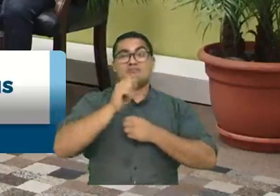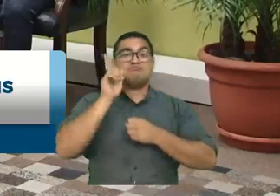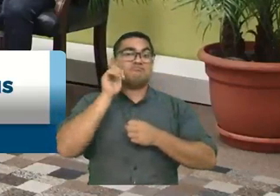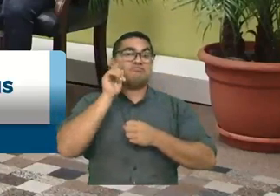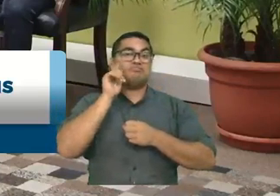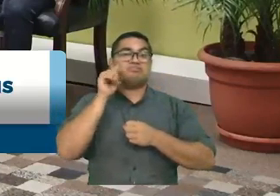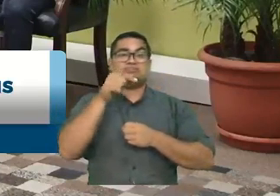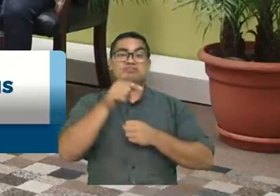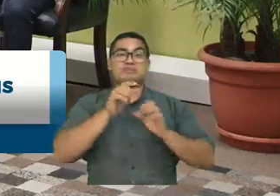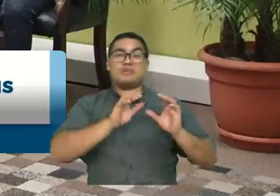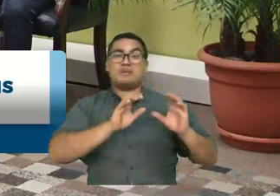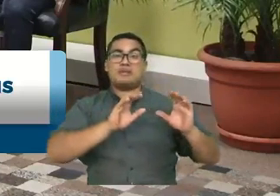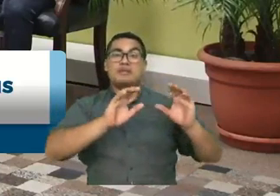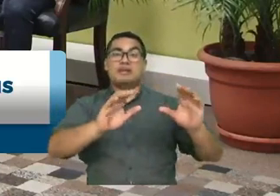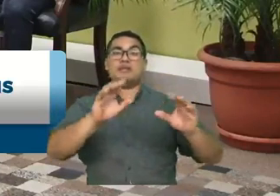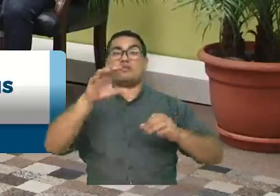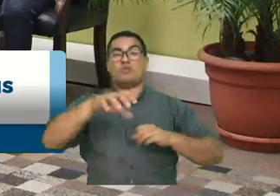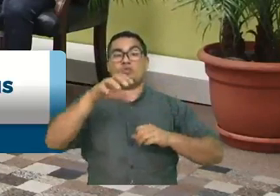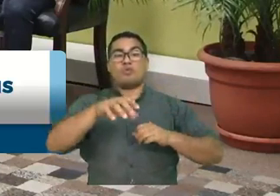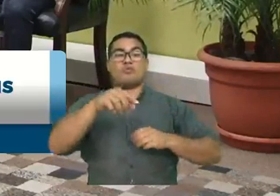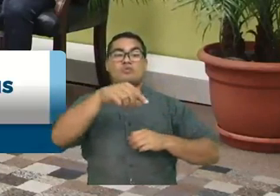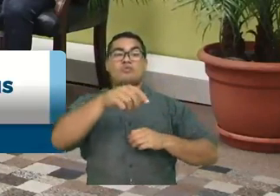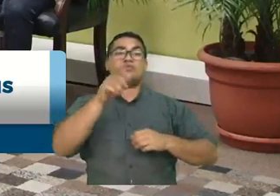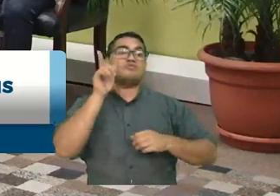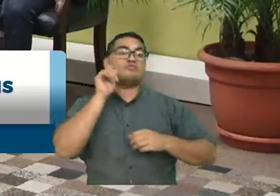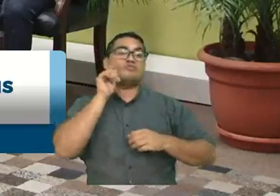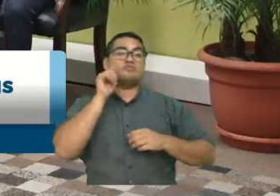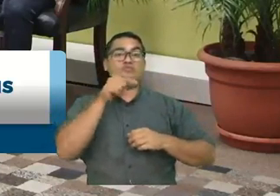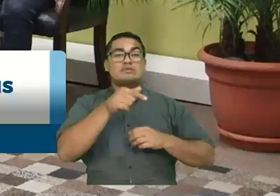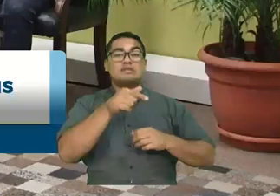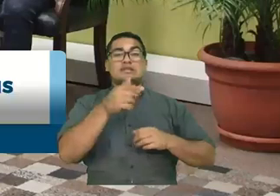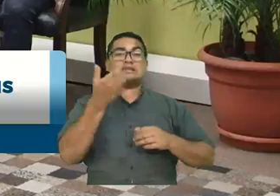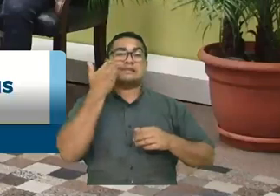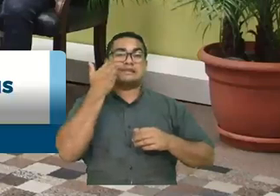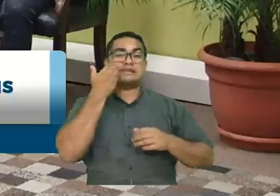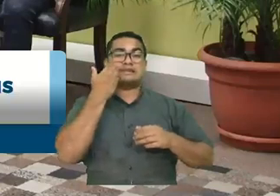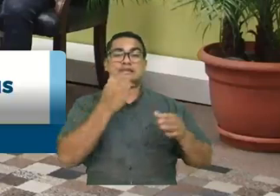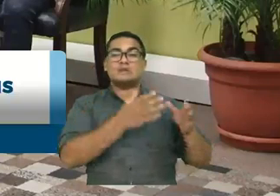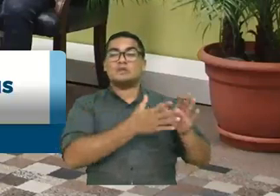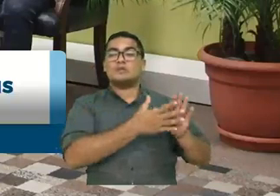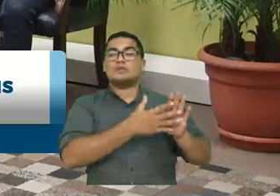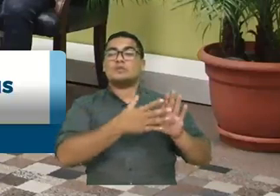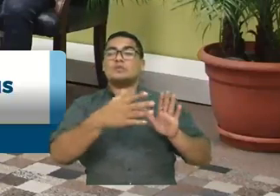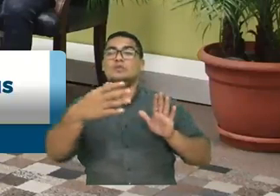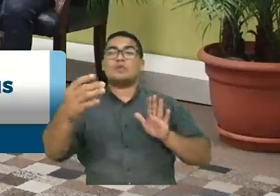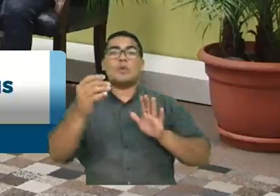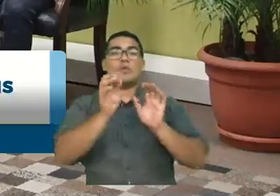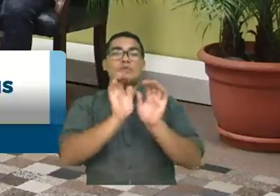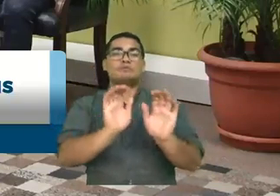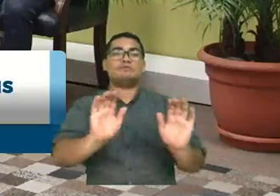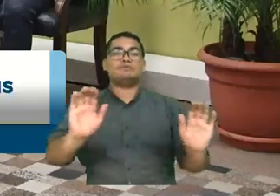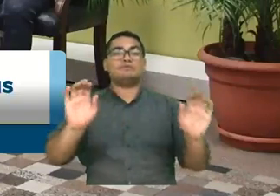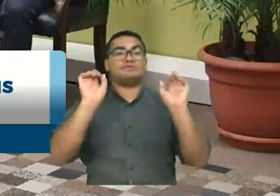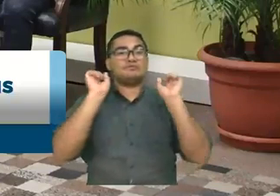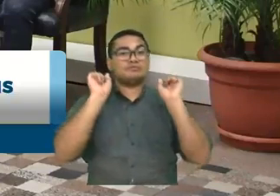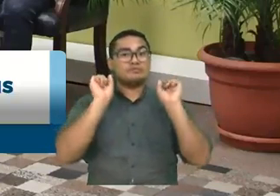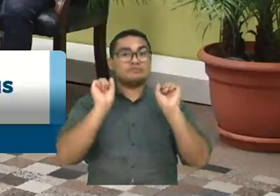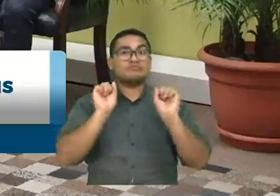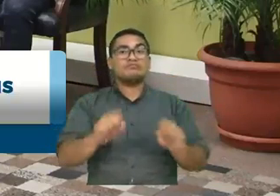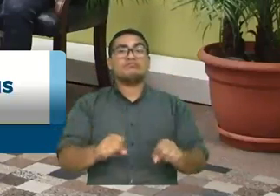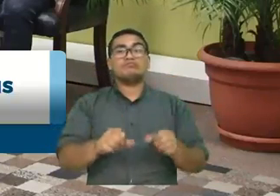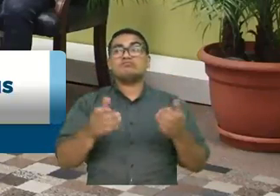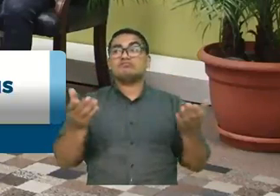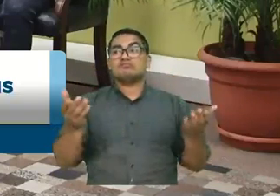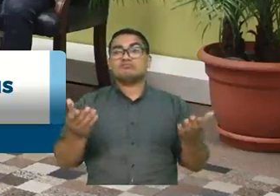la calle. Se estancó el agua y quedó. Va la bacteria. y uno ahí se sumerge en esa agua